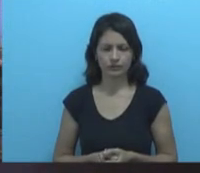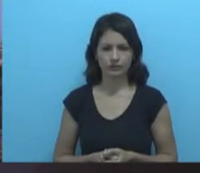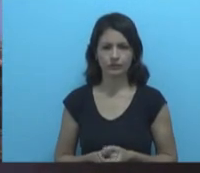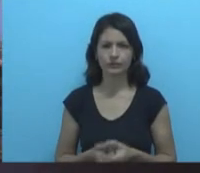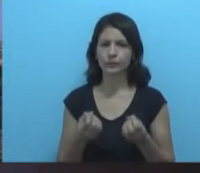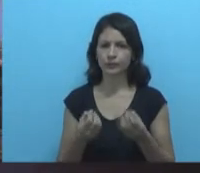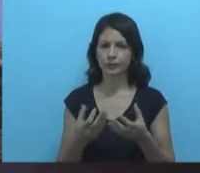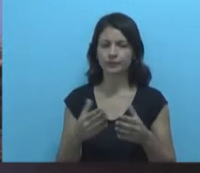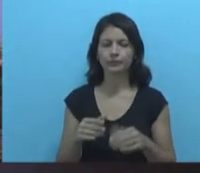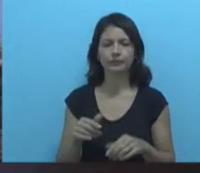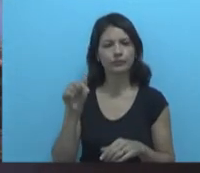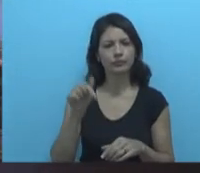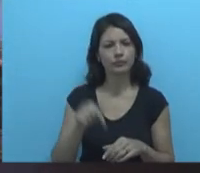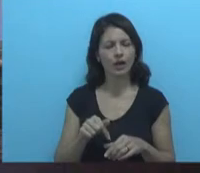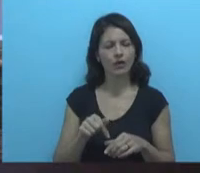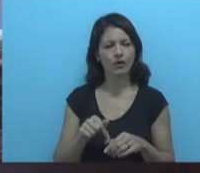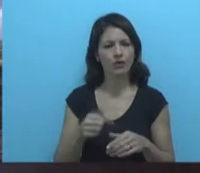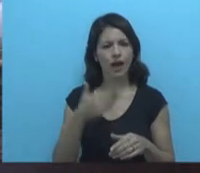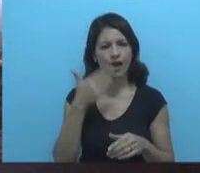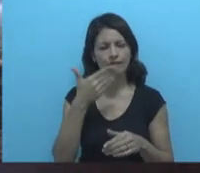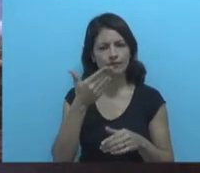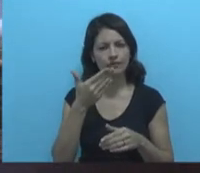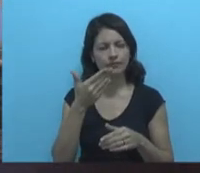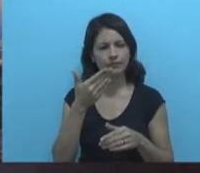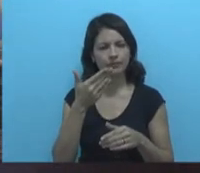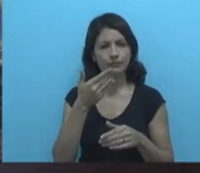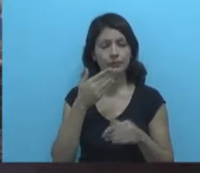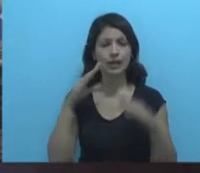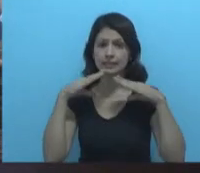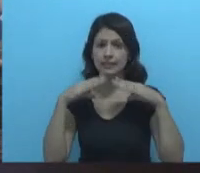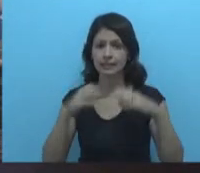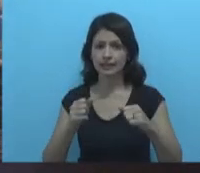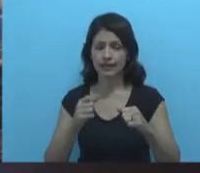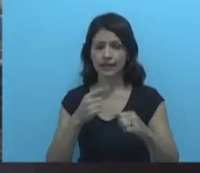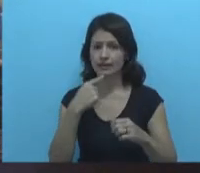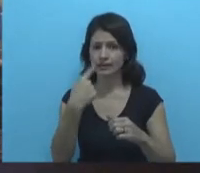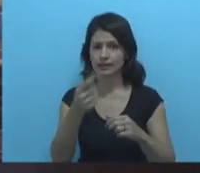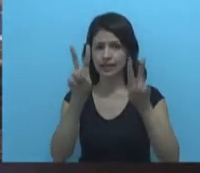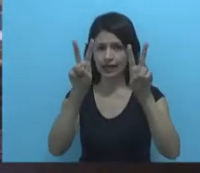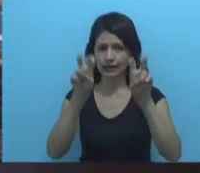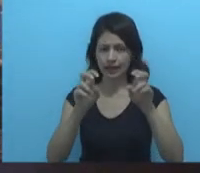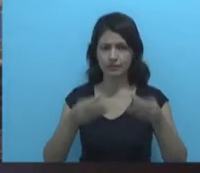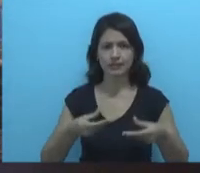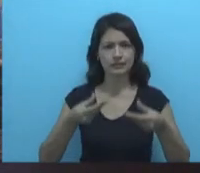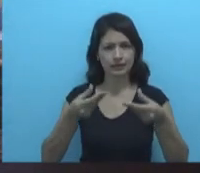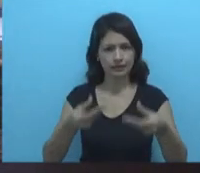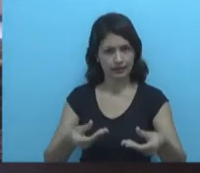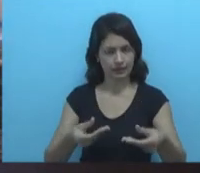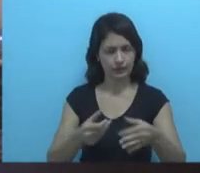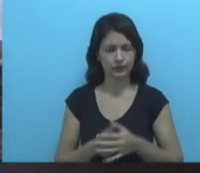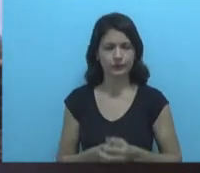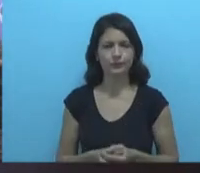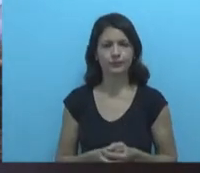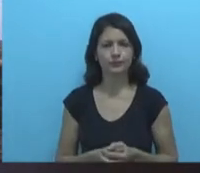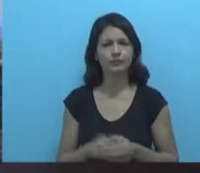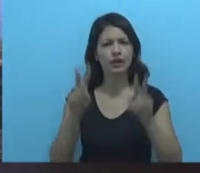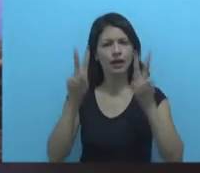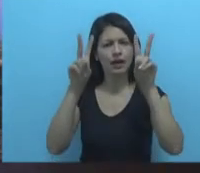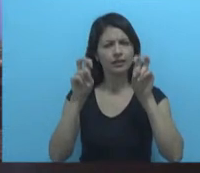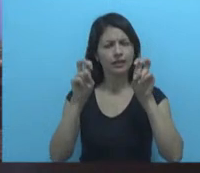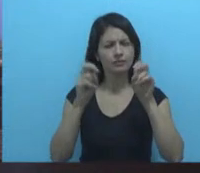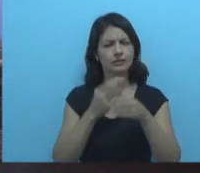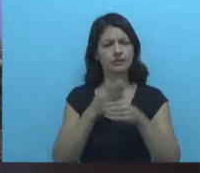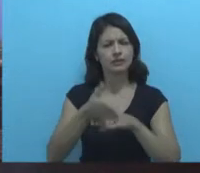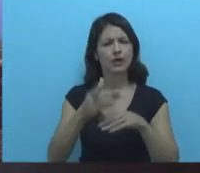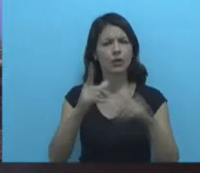Corresponde pasar a los asuntos centrados. Por secretaría se dará cuenta de los mismos. Asuntos centrados, número